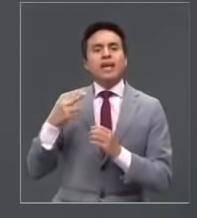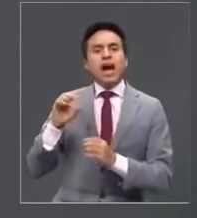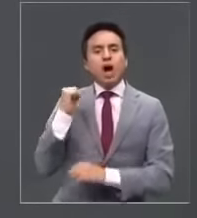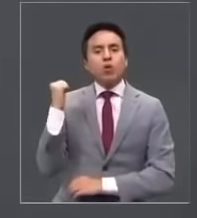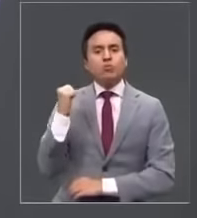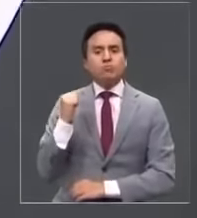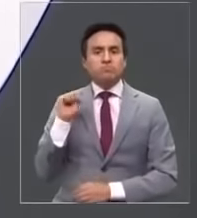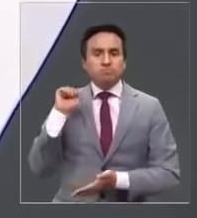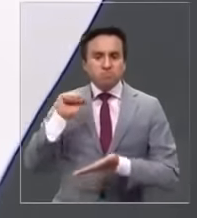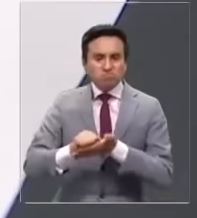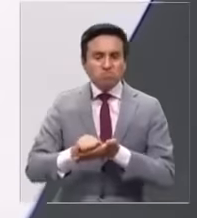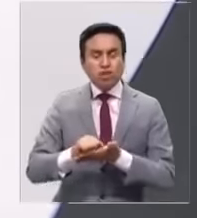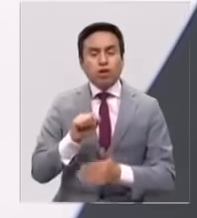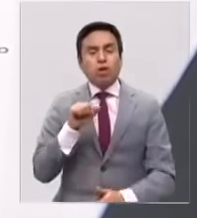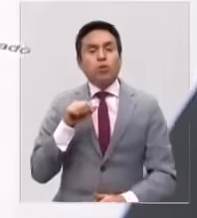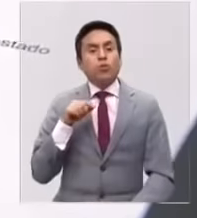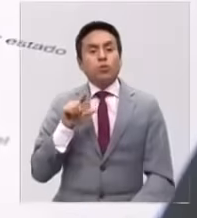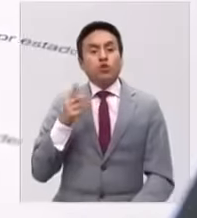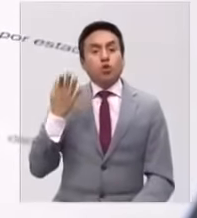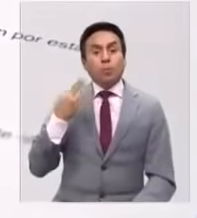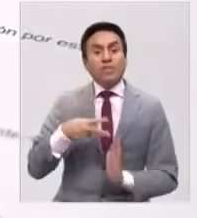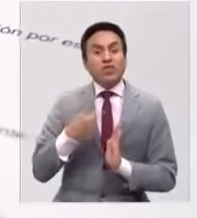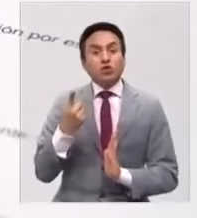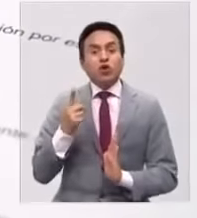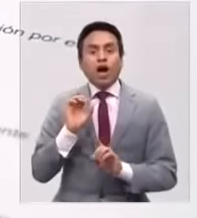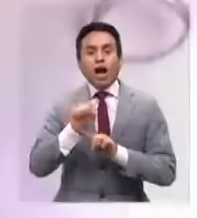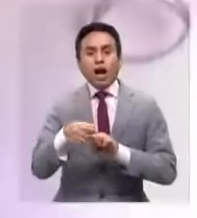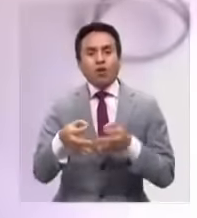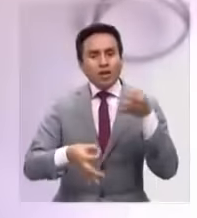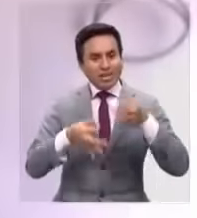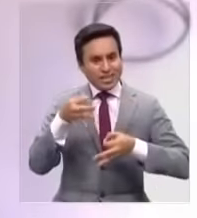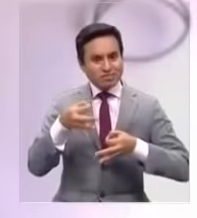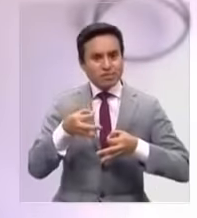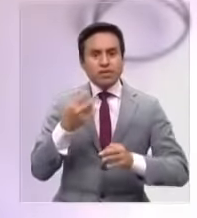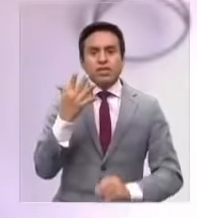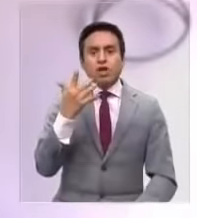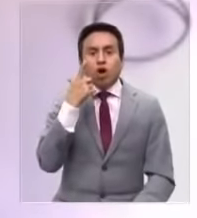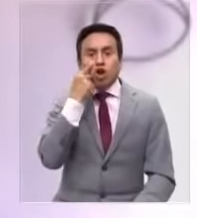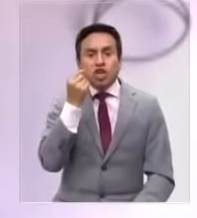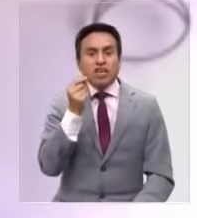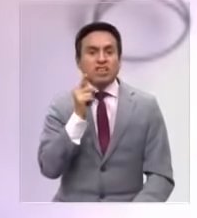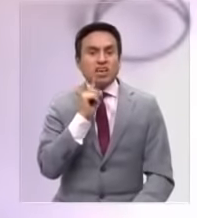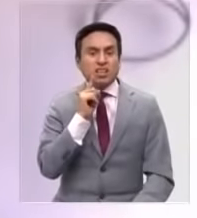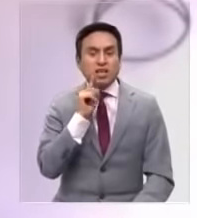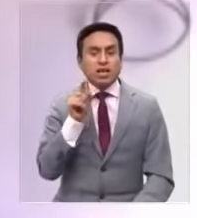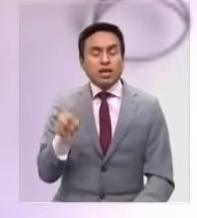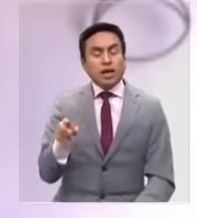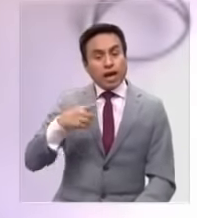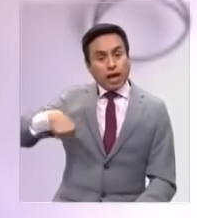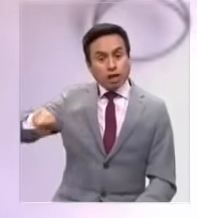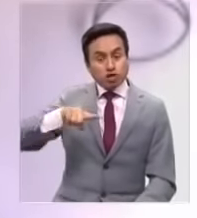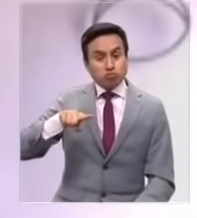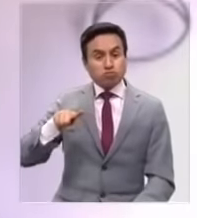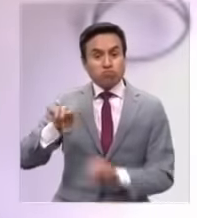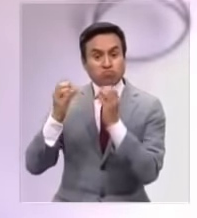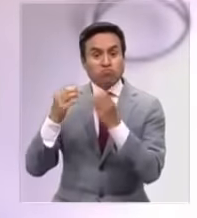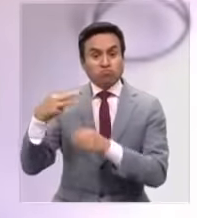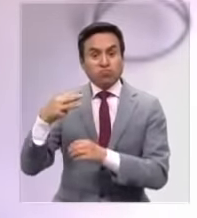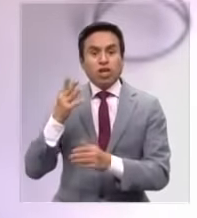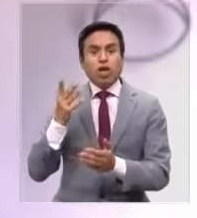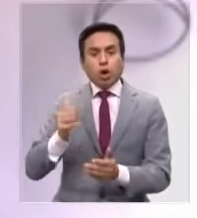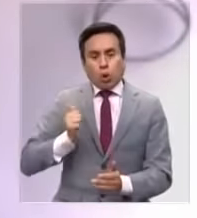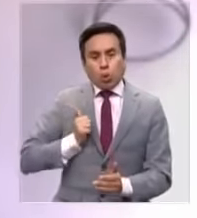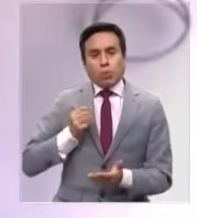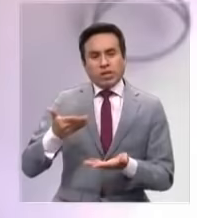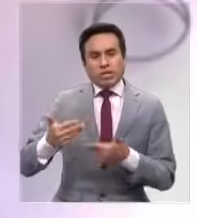que en julio del 2021 fue acogida. Tenían 5 días, entiendo, para poder cumplir con el